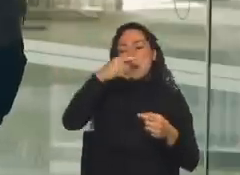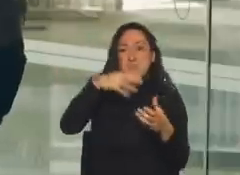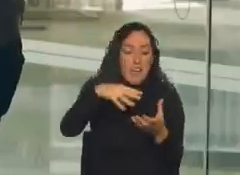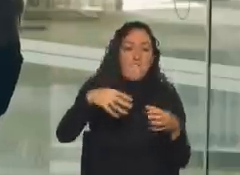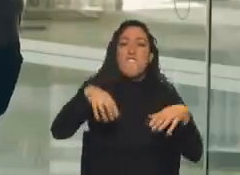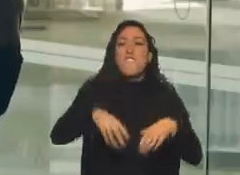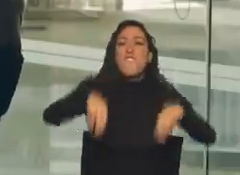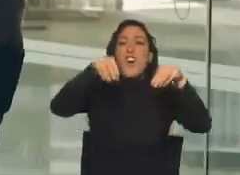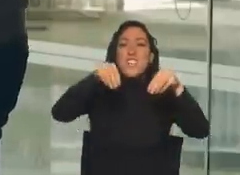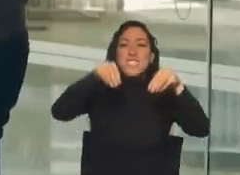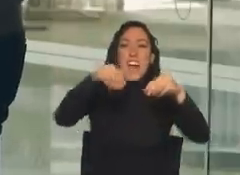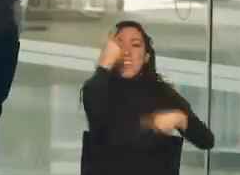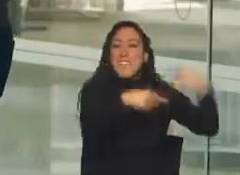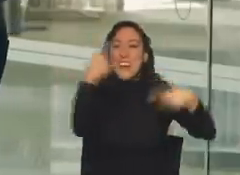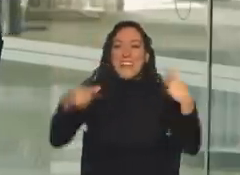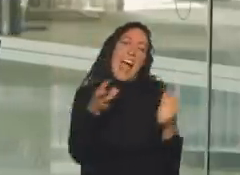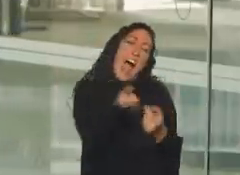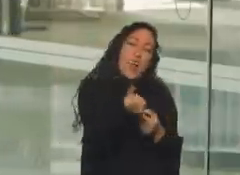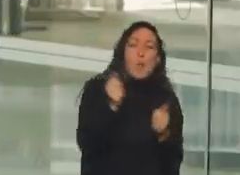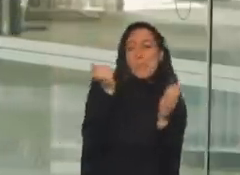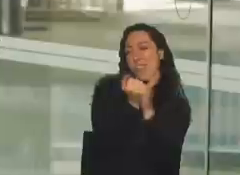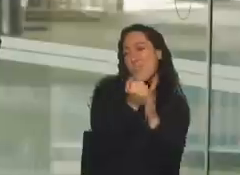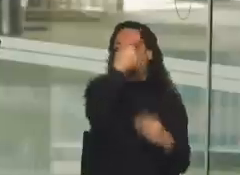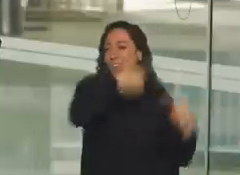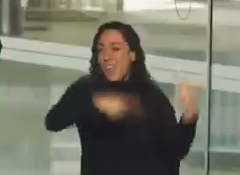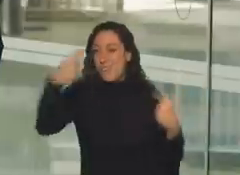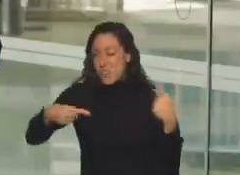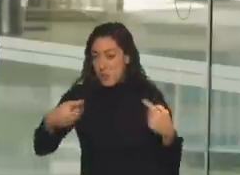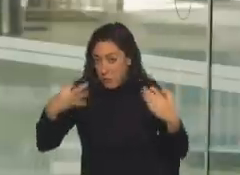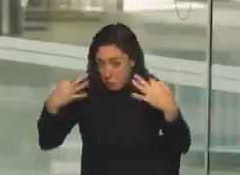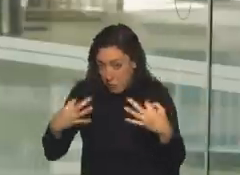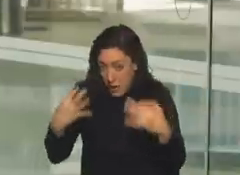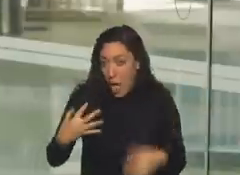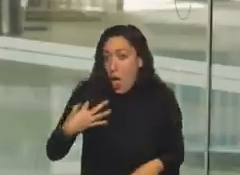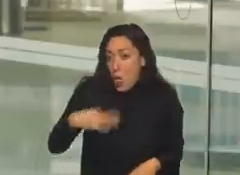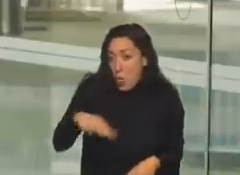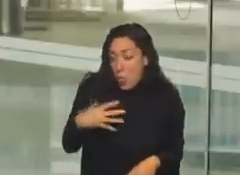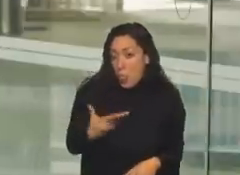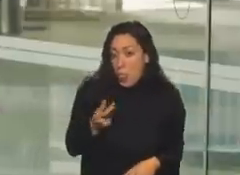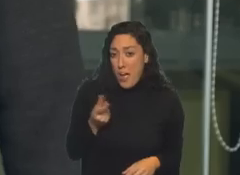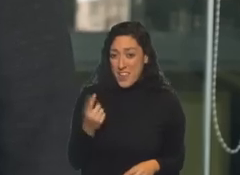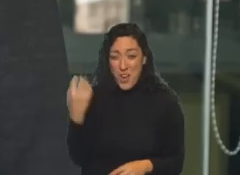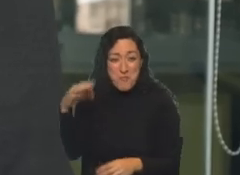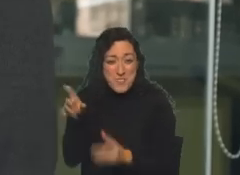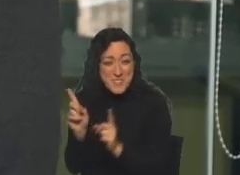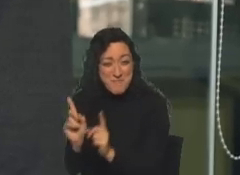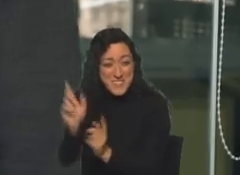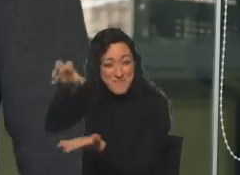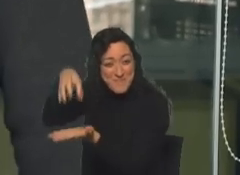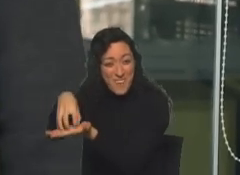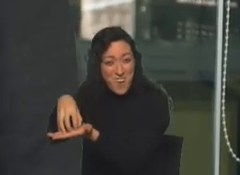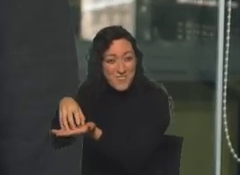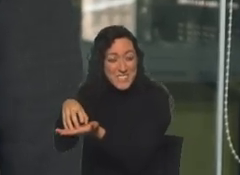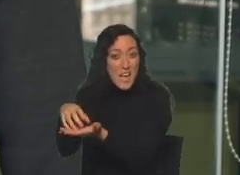decís estoy comprando distintas marcas, pero en realidad sigue siendo la misma empresa. El poder que tiene